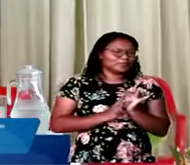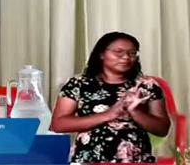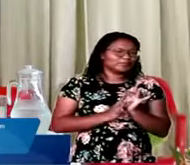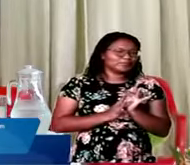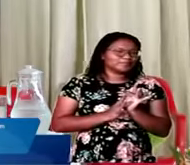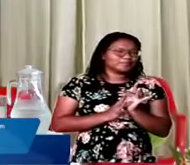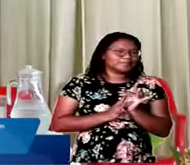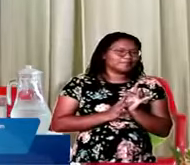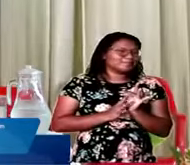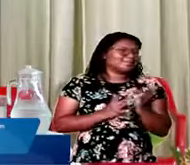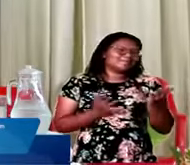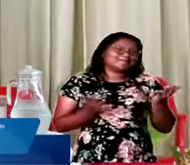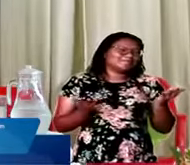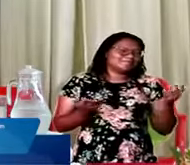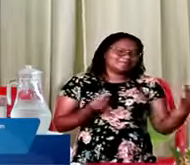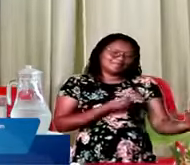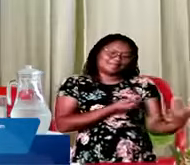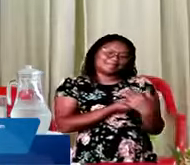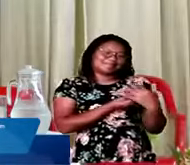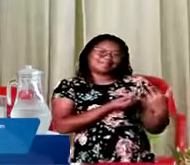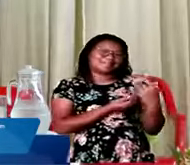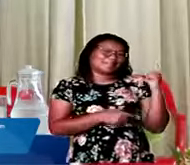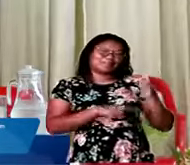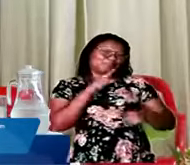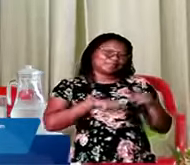que no le sale en adelante tan fácil,